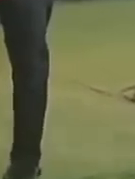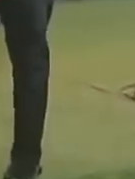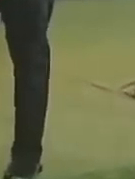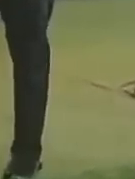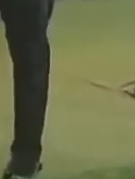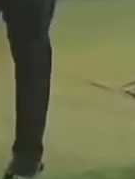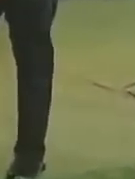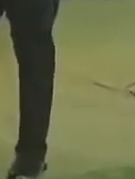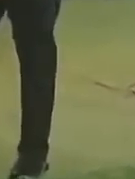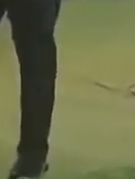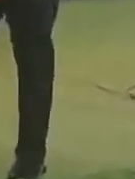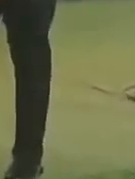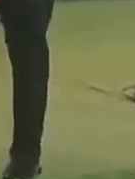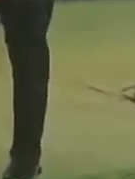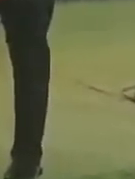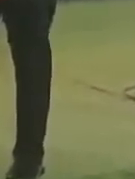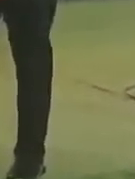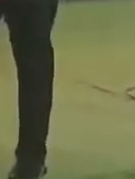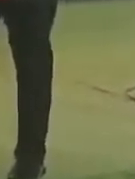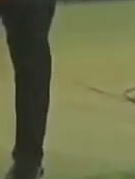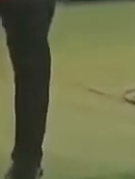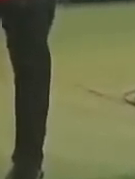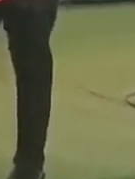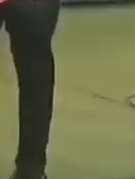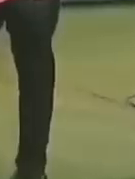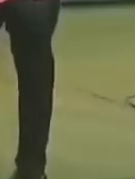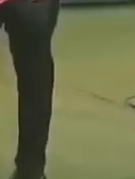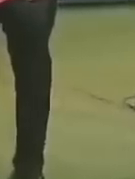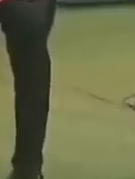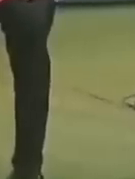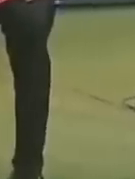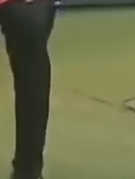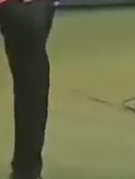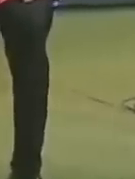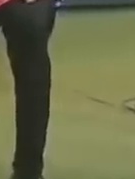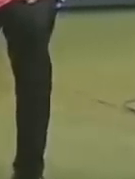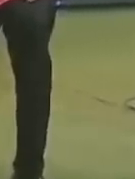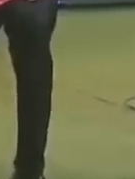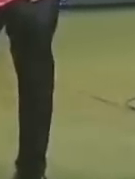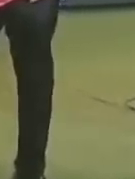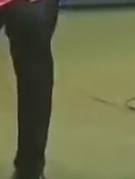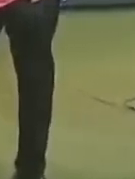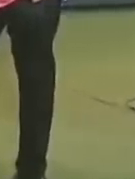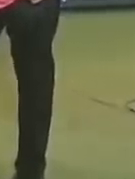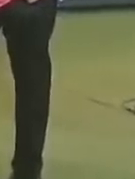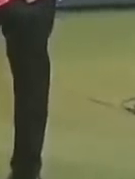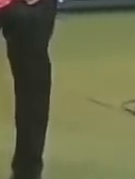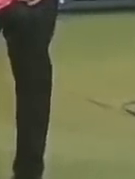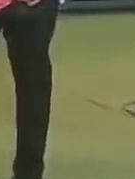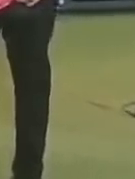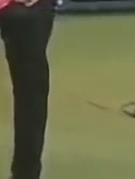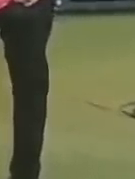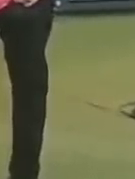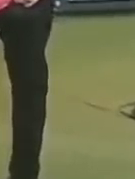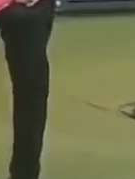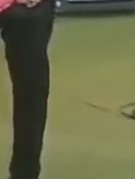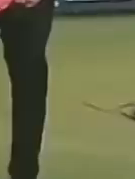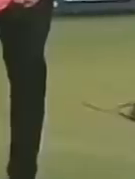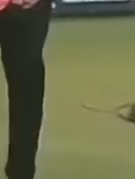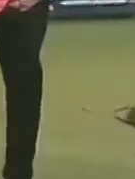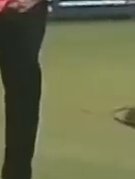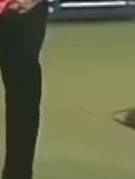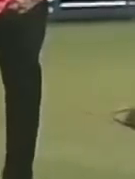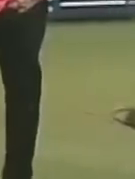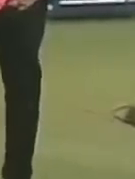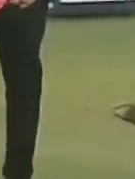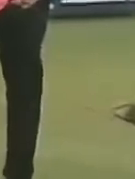dicen que el periodos. Hablamos del proceso revolucionario en verano, más de 30 cuando el agua años se hace poca, en total. El primero, el periodo de las rebeliones,